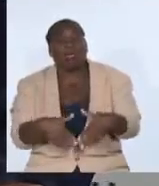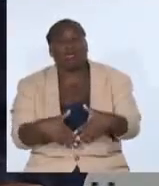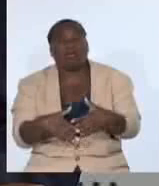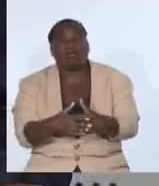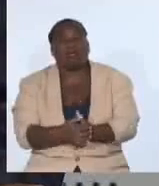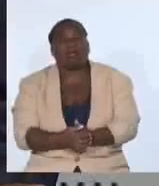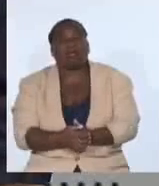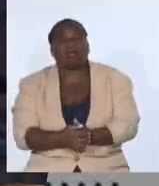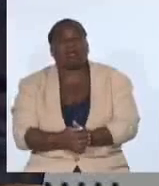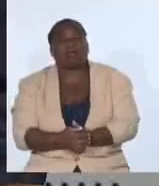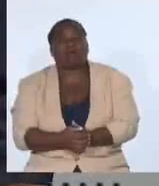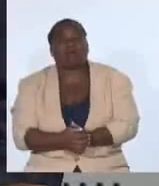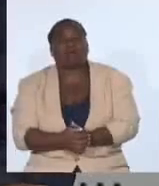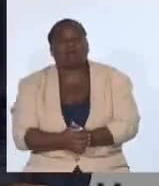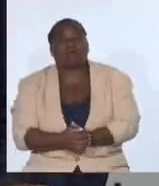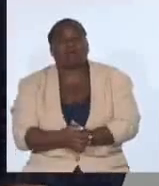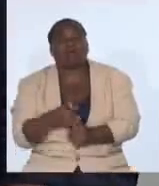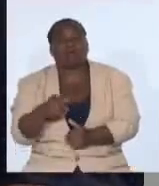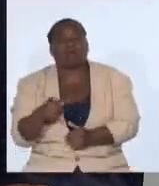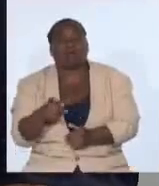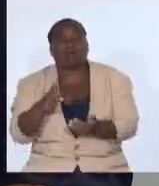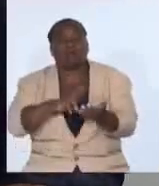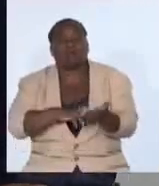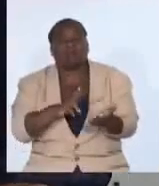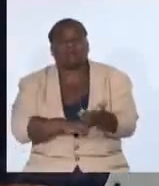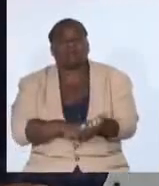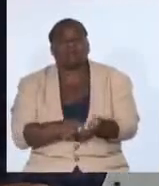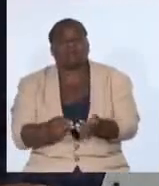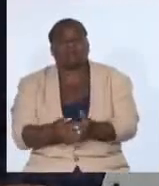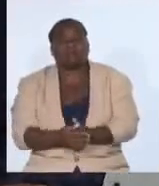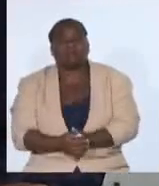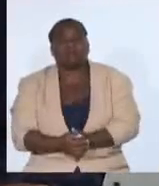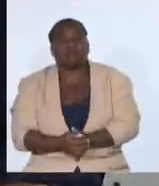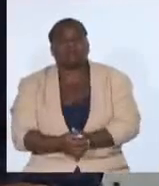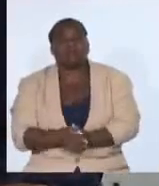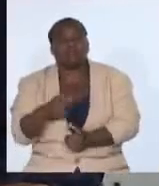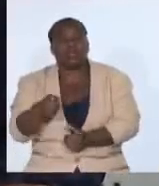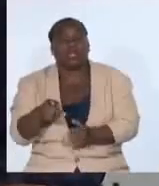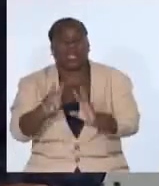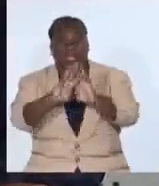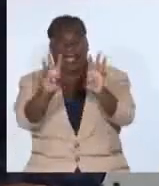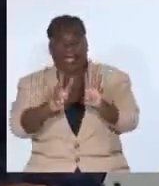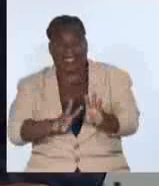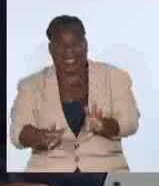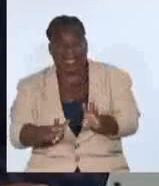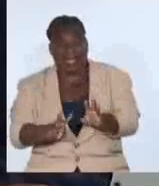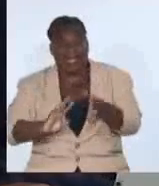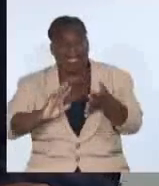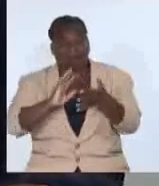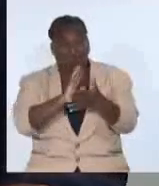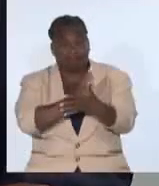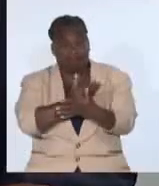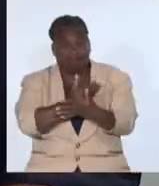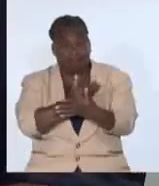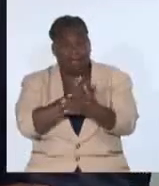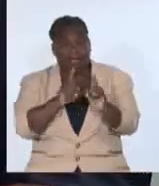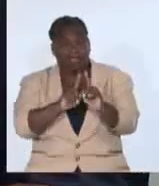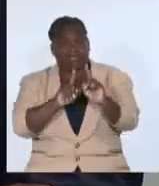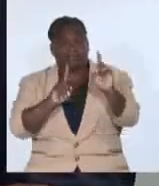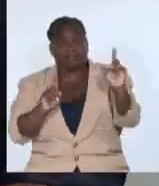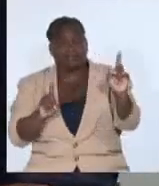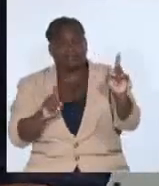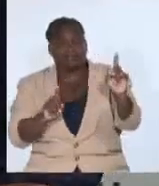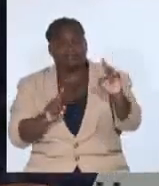elementales asociados a su existencia internet ha borrado los límites espaciales y